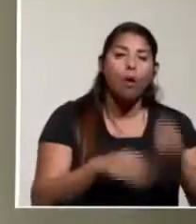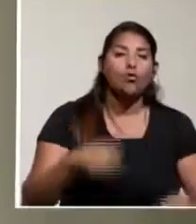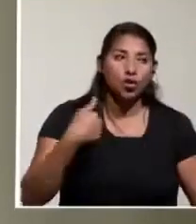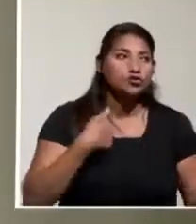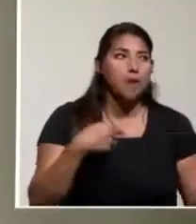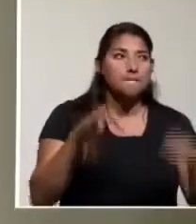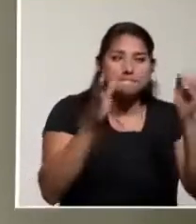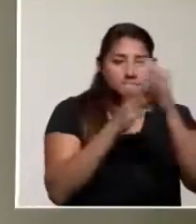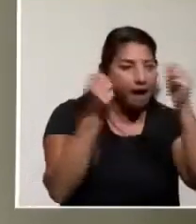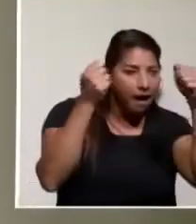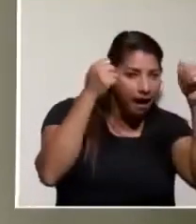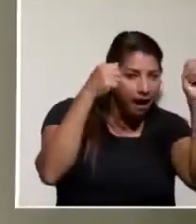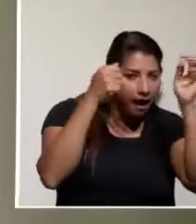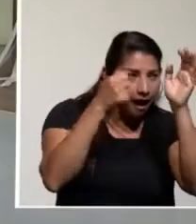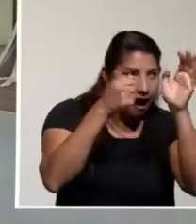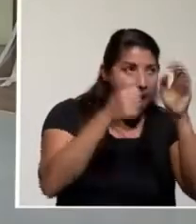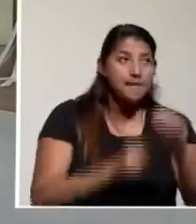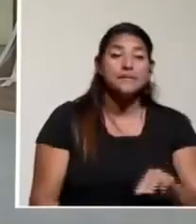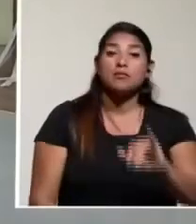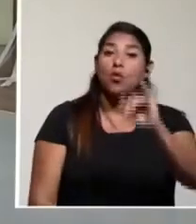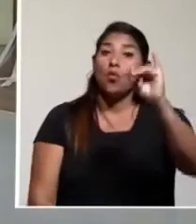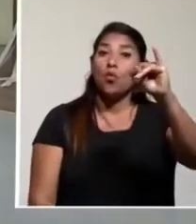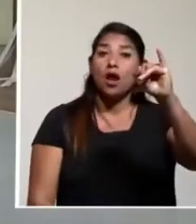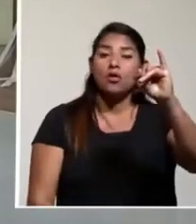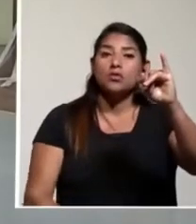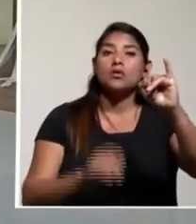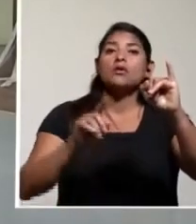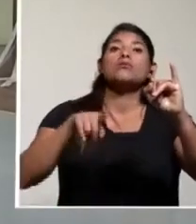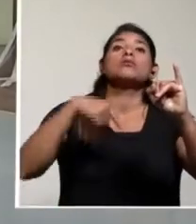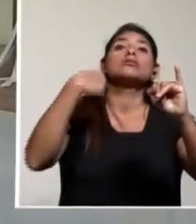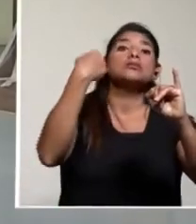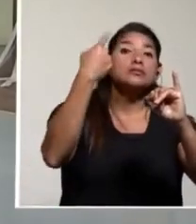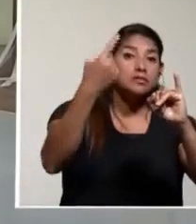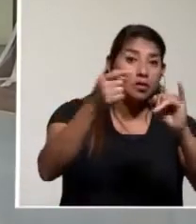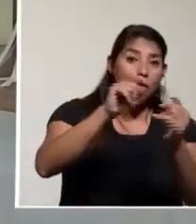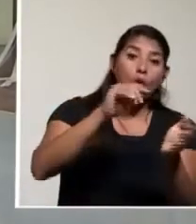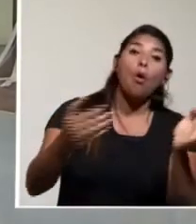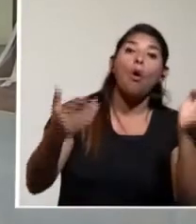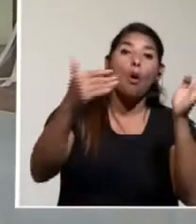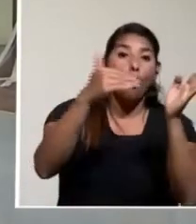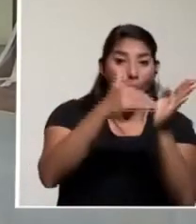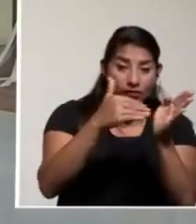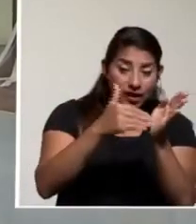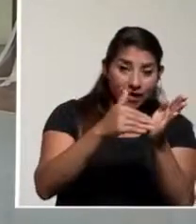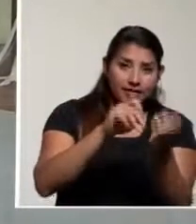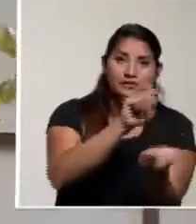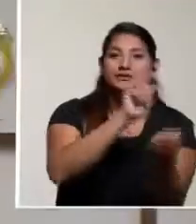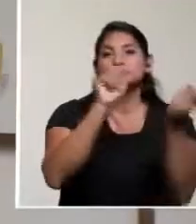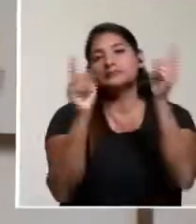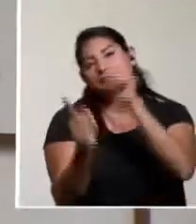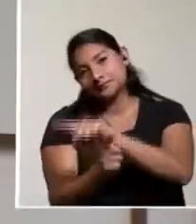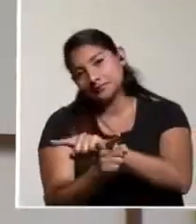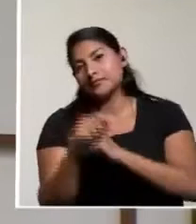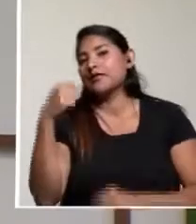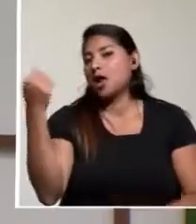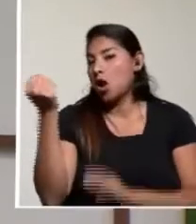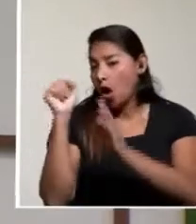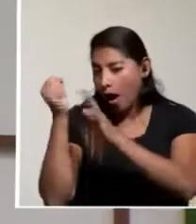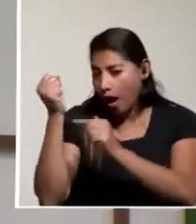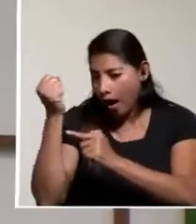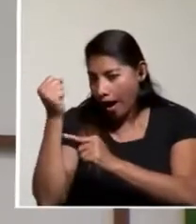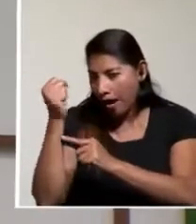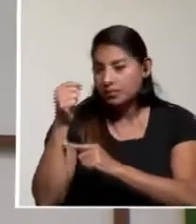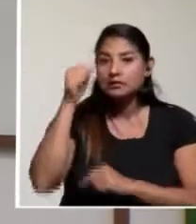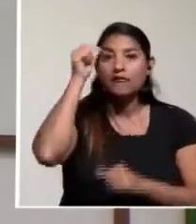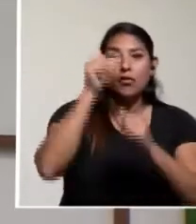movimientos la primera vez de un lado. Y cuando doña Gwen diga, va de nuevo, hace los mismos movimientos del otro lado. Tienen que